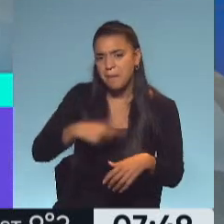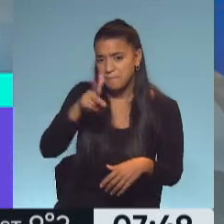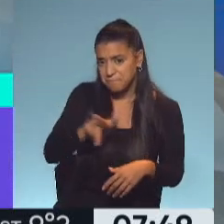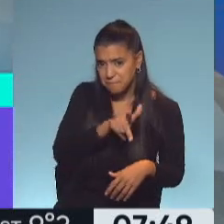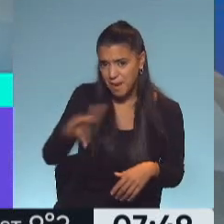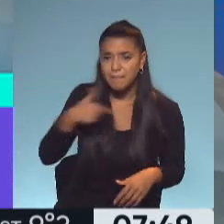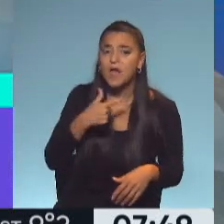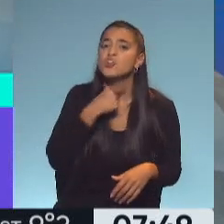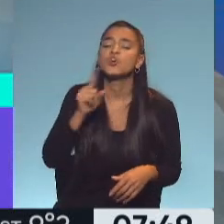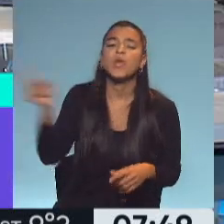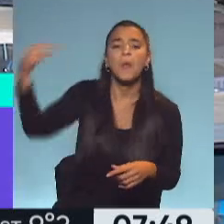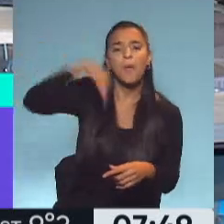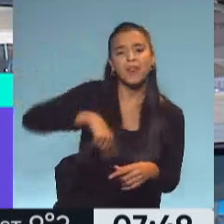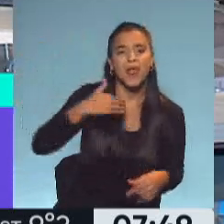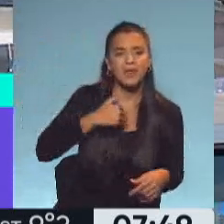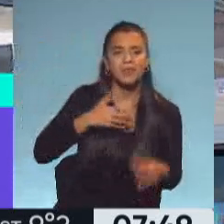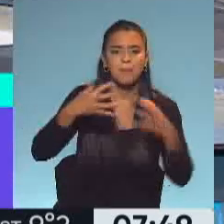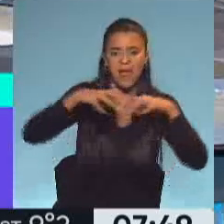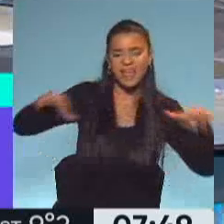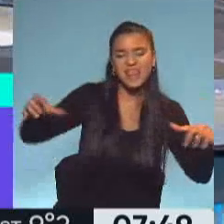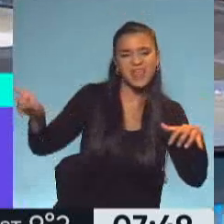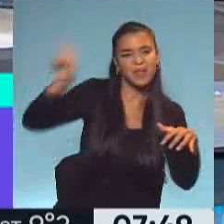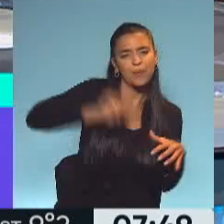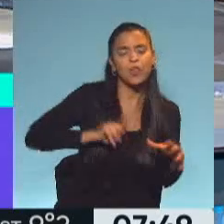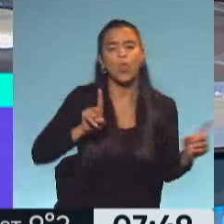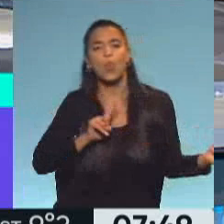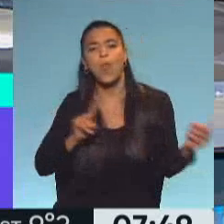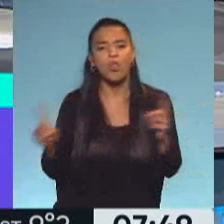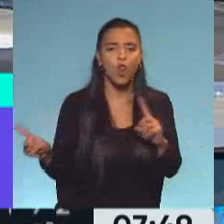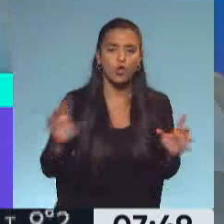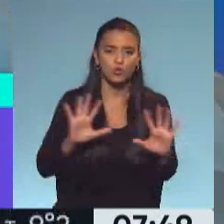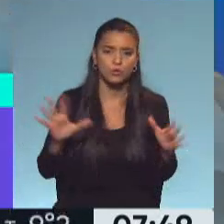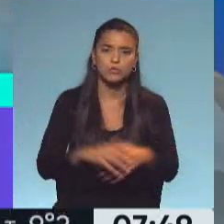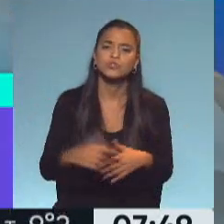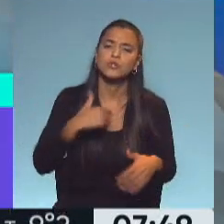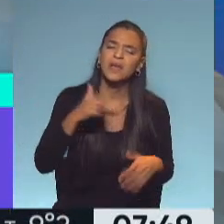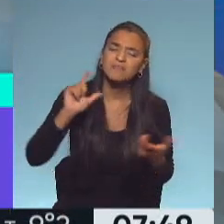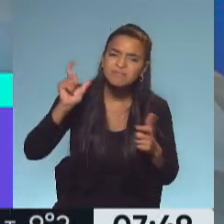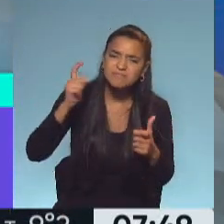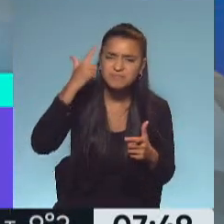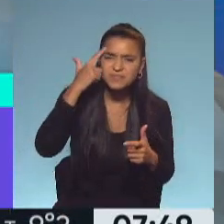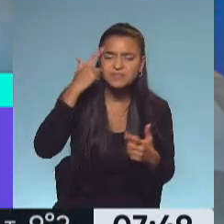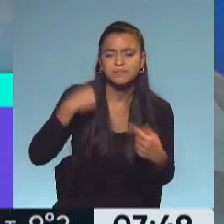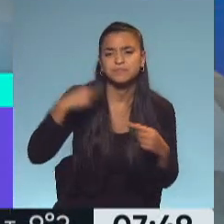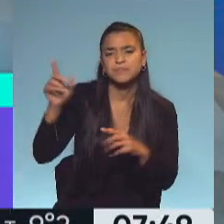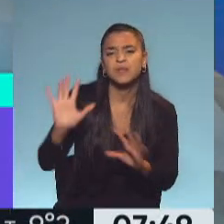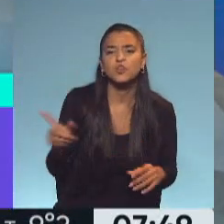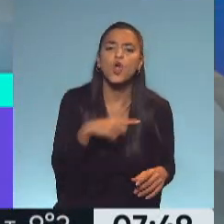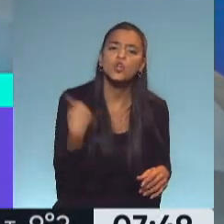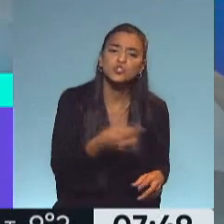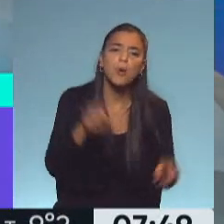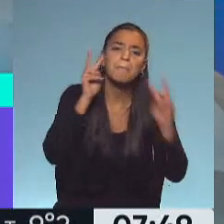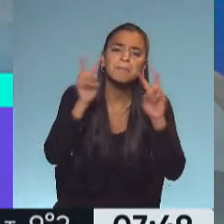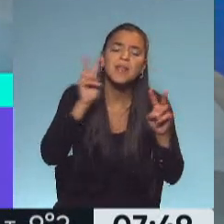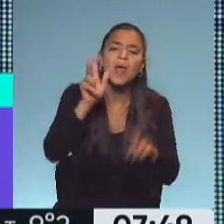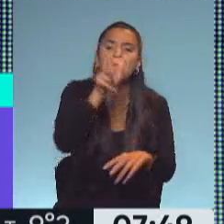no quiere venir a la Argentina para no participar de la grieta, para no estar de un lado o de otro de la grieta. Yo ahí tengo una diferencia. Bueno, es lo que dice Nosotros en eso, tenemos la ¿no? mirada